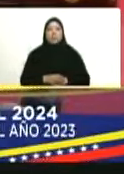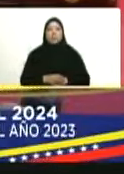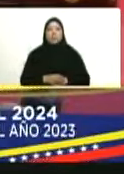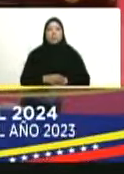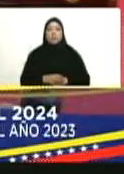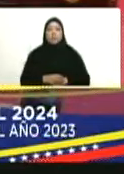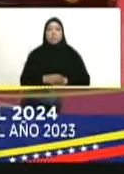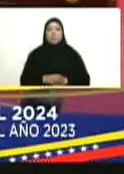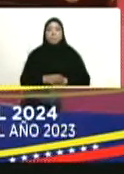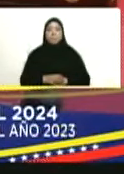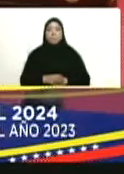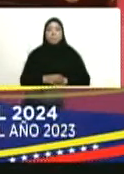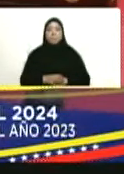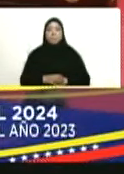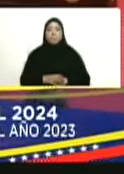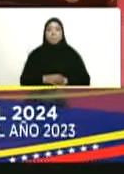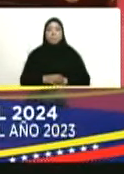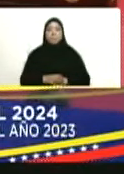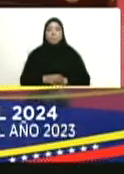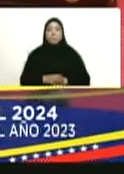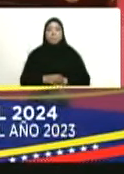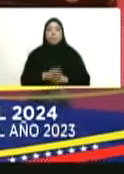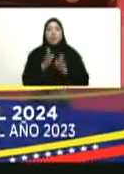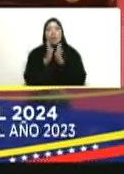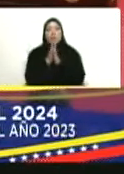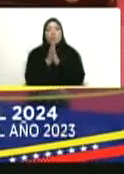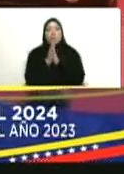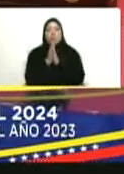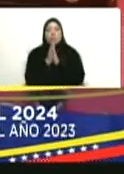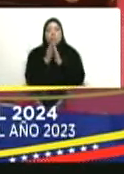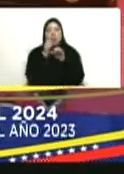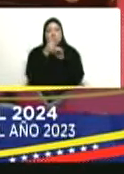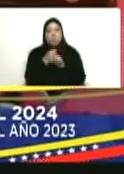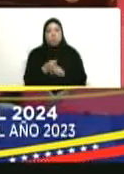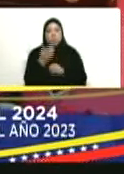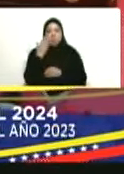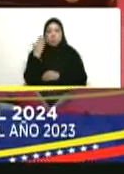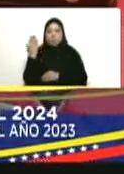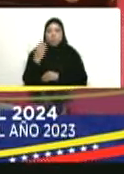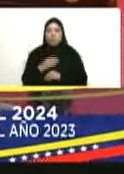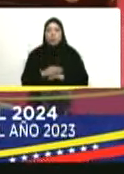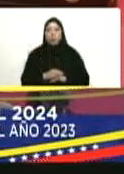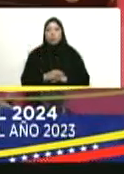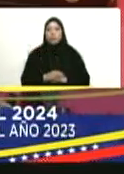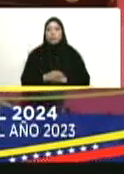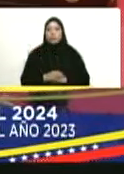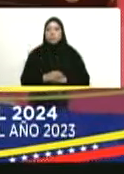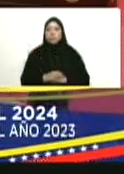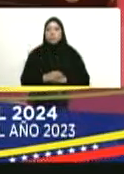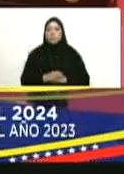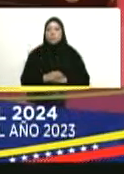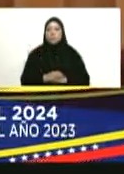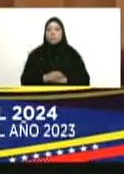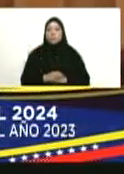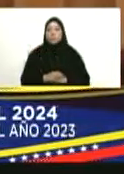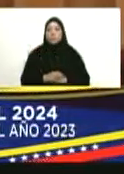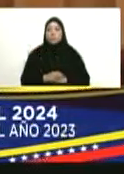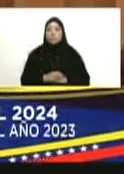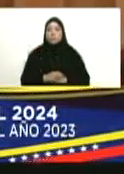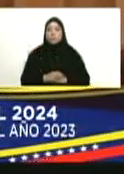¿Así se llama? ¿Cómo se llama? WhatsApp channel. Mira, este es mi